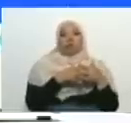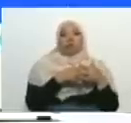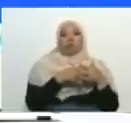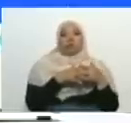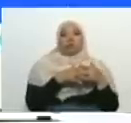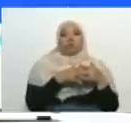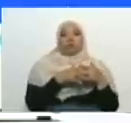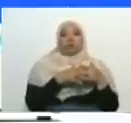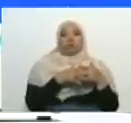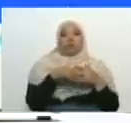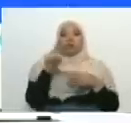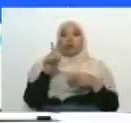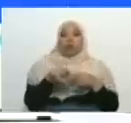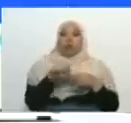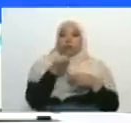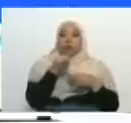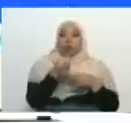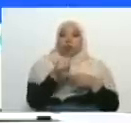Y el Vecchio.